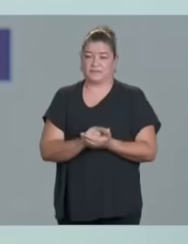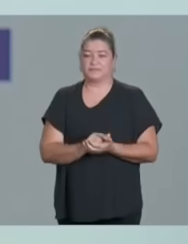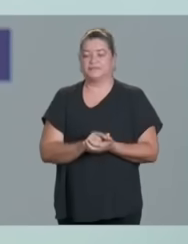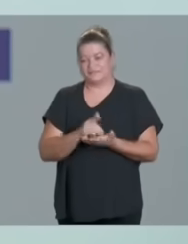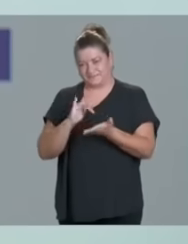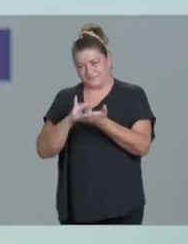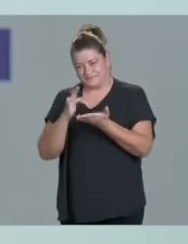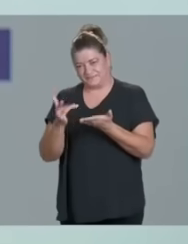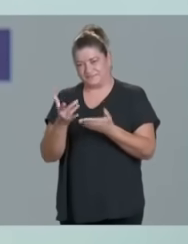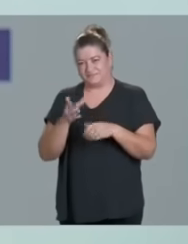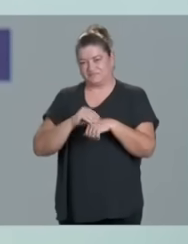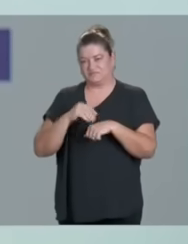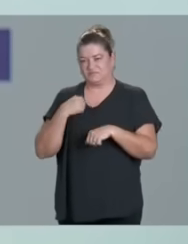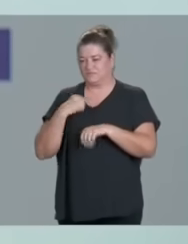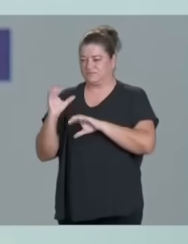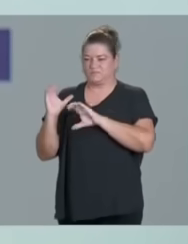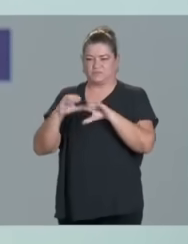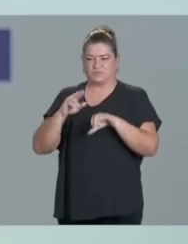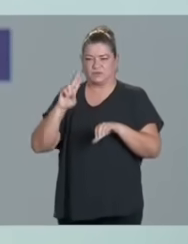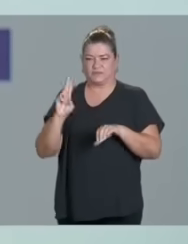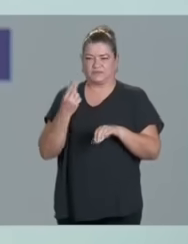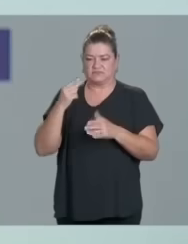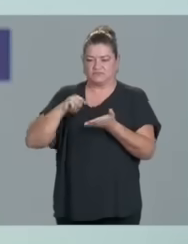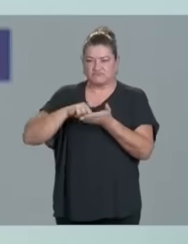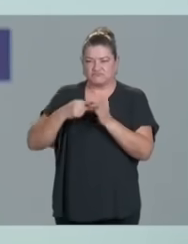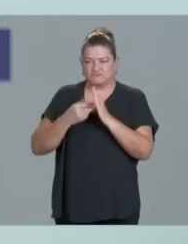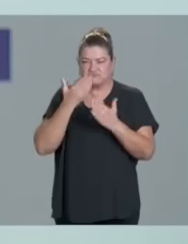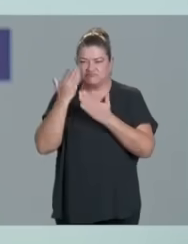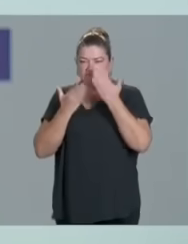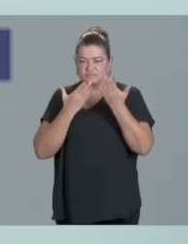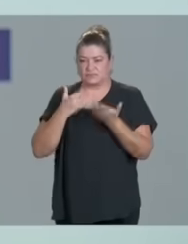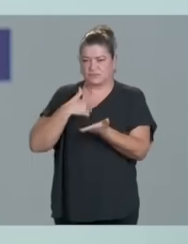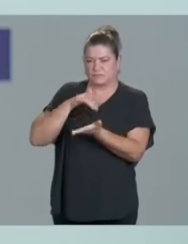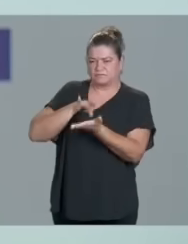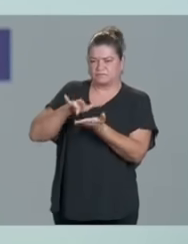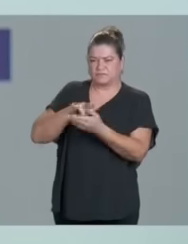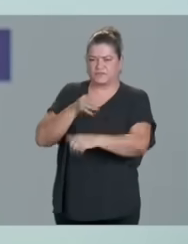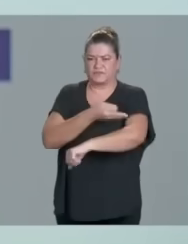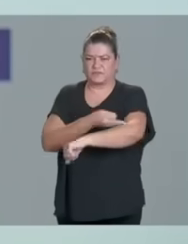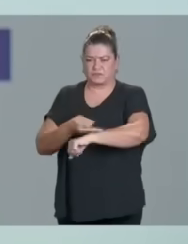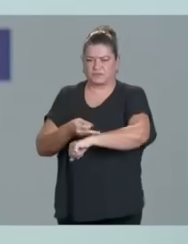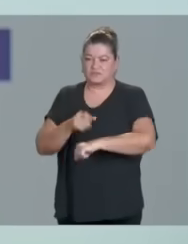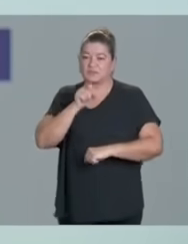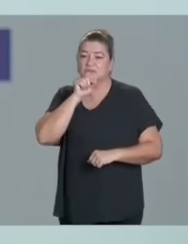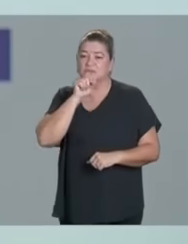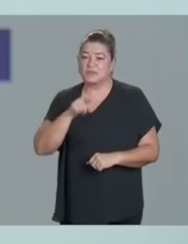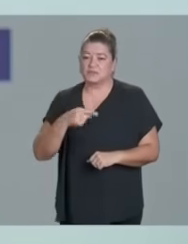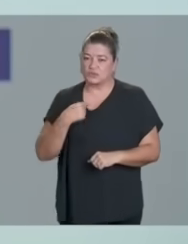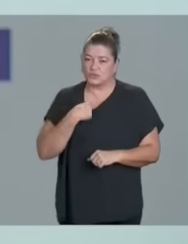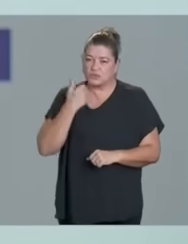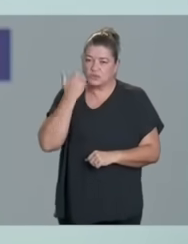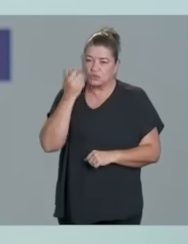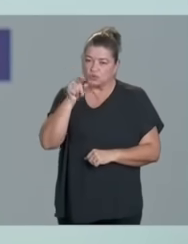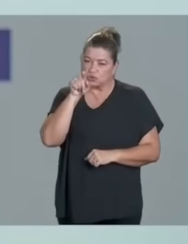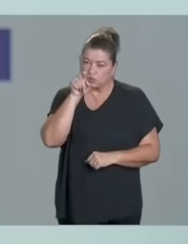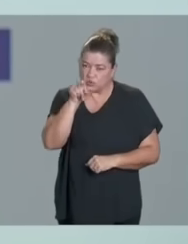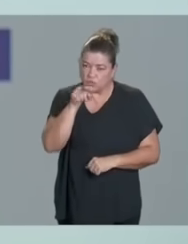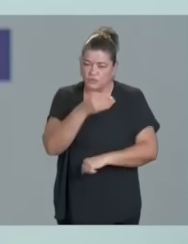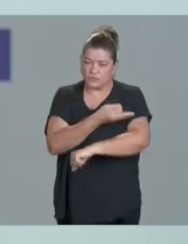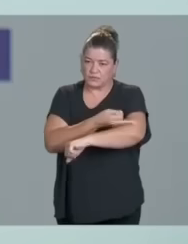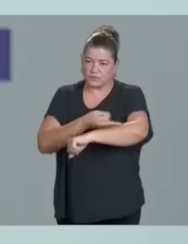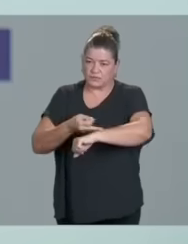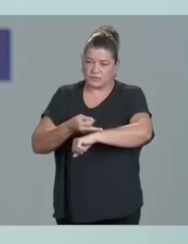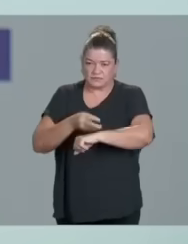a mi familia adelante. Yo quiero que tú y tu familia salgan adelante con apoyos que se los